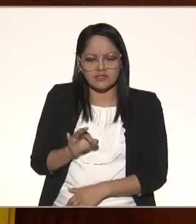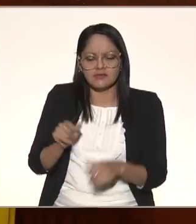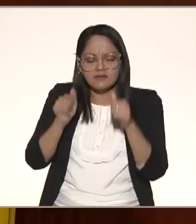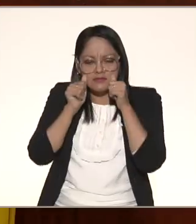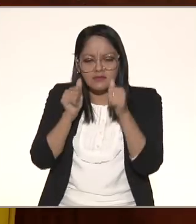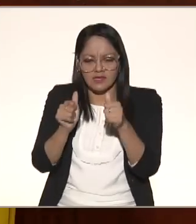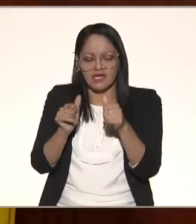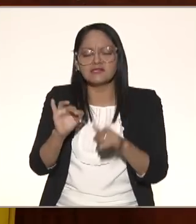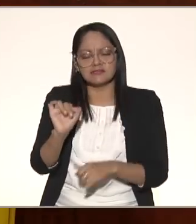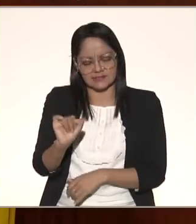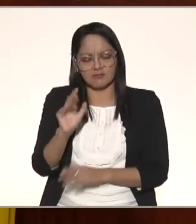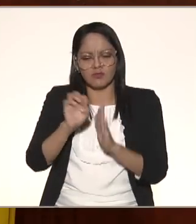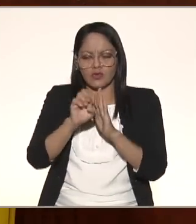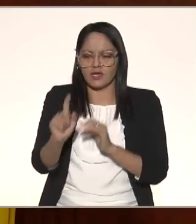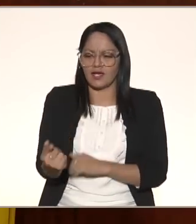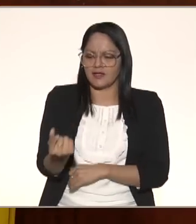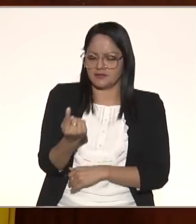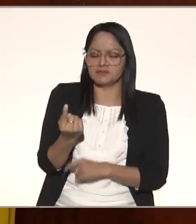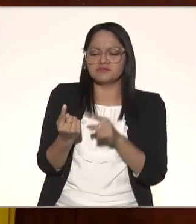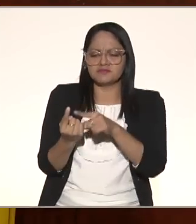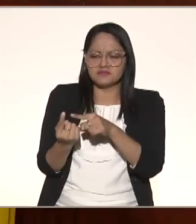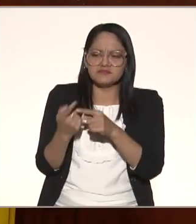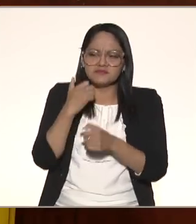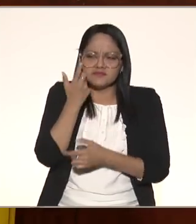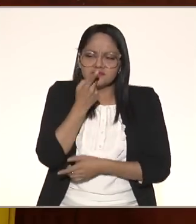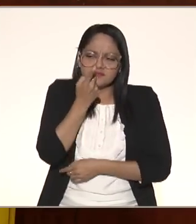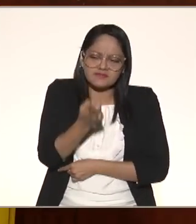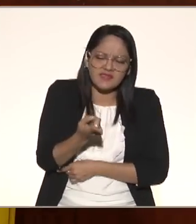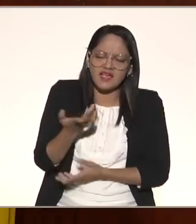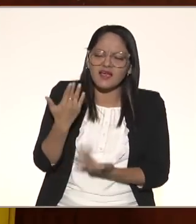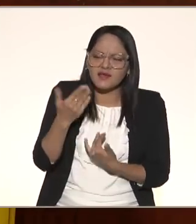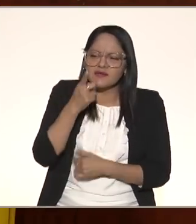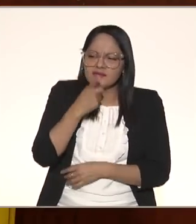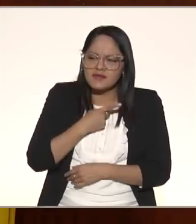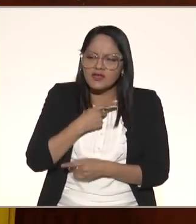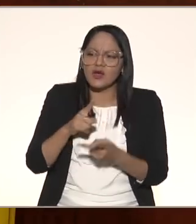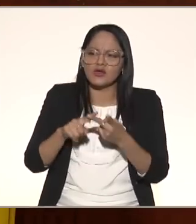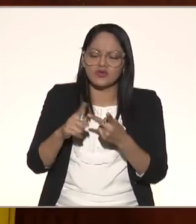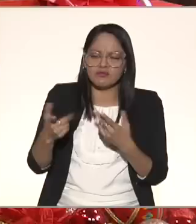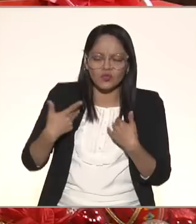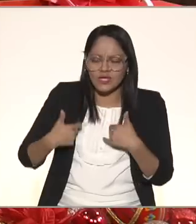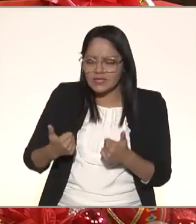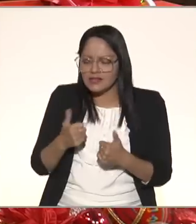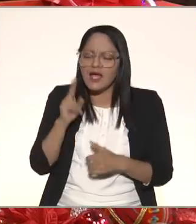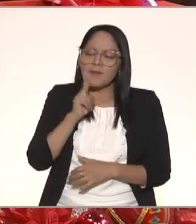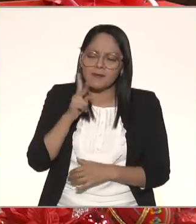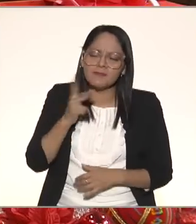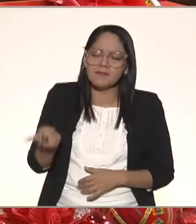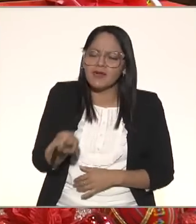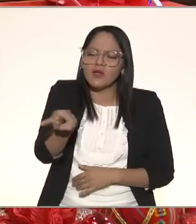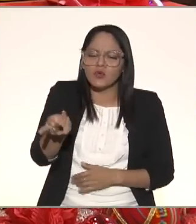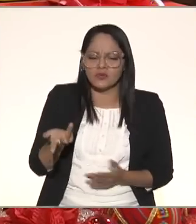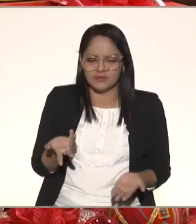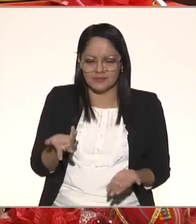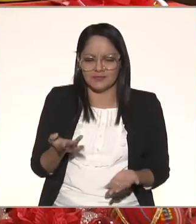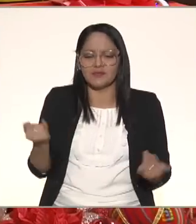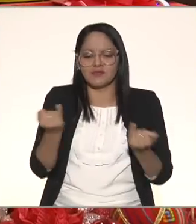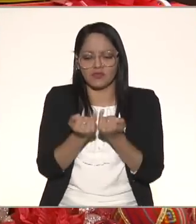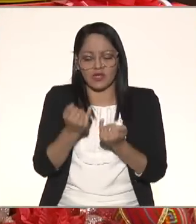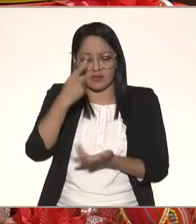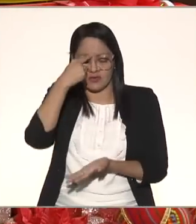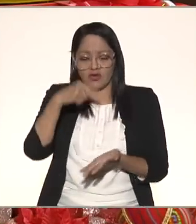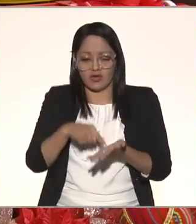si a lo que mi pareja está tratando de decirme, si yo no lo estoy entendiendo, preguntar. creo que